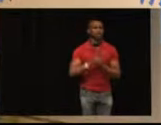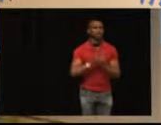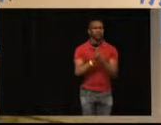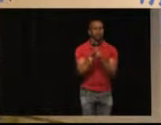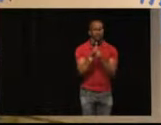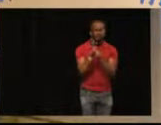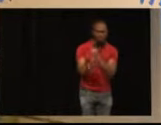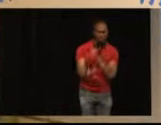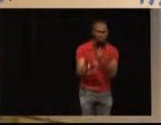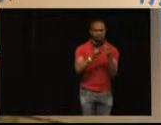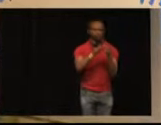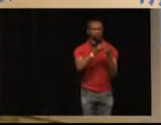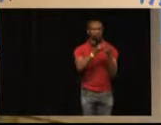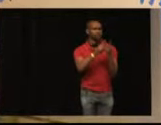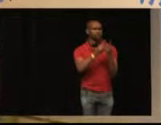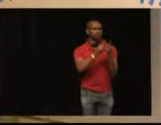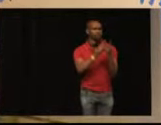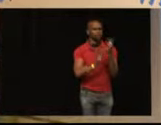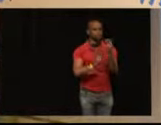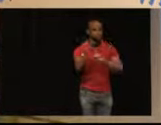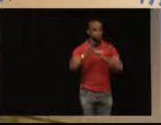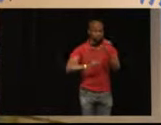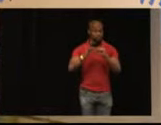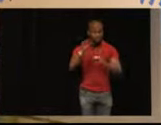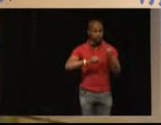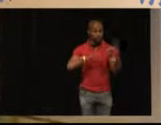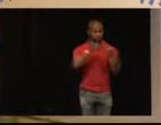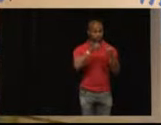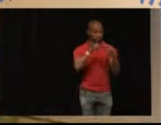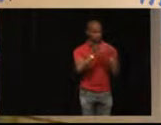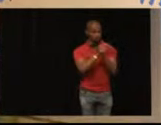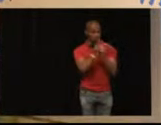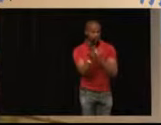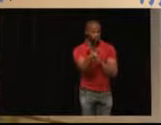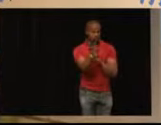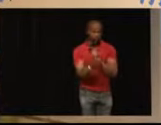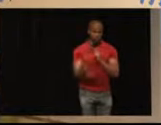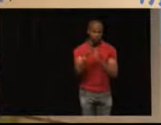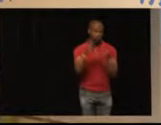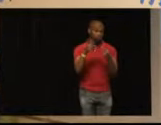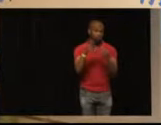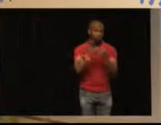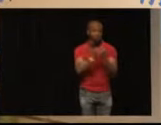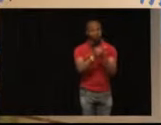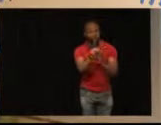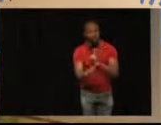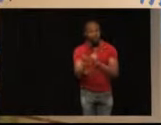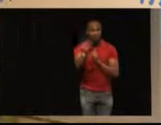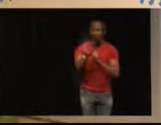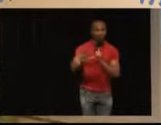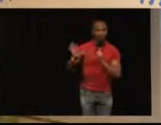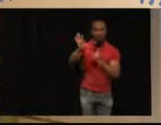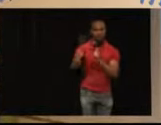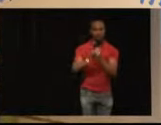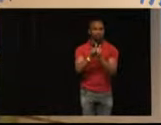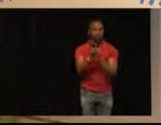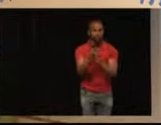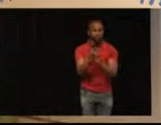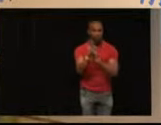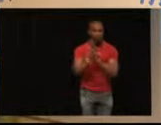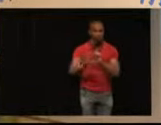los atletas como de las empresas, de los deportes, de nuestras asociaciones relacionadas al deporte, etcétera,